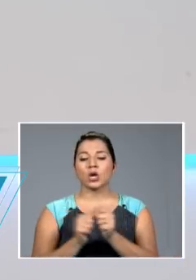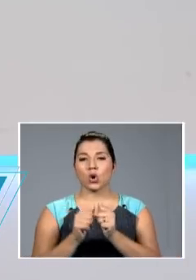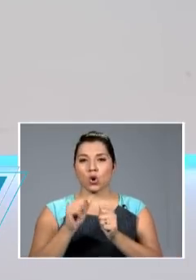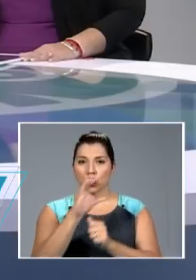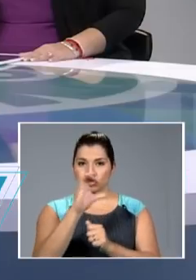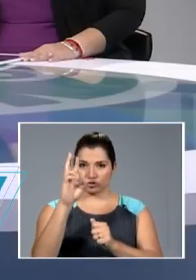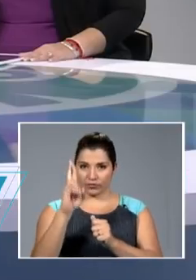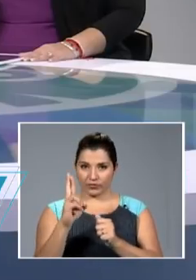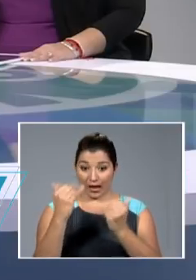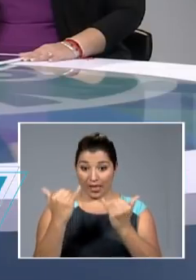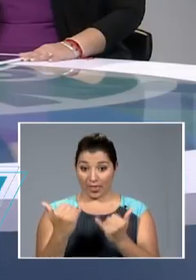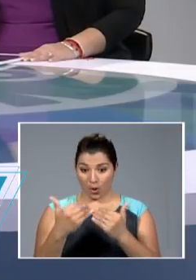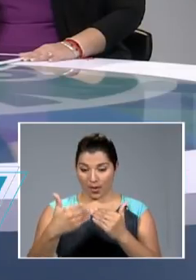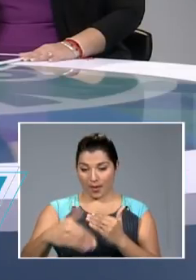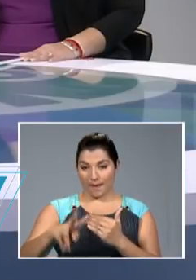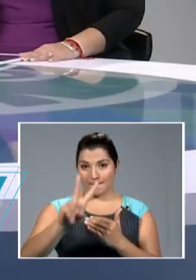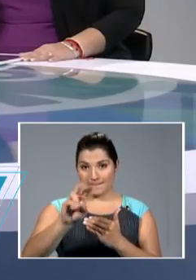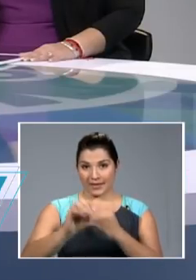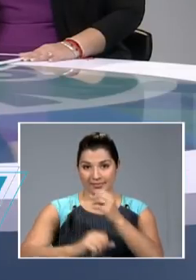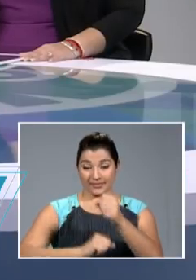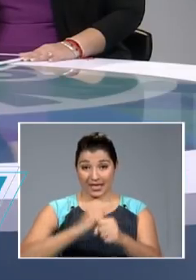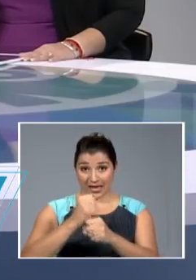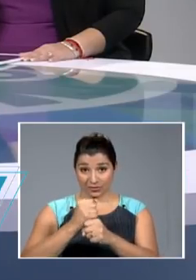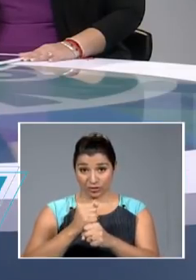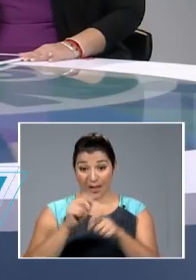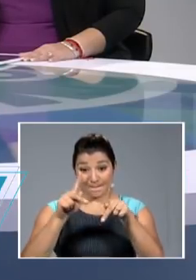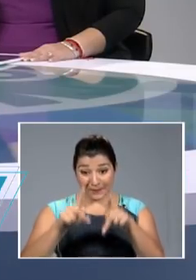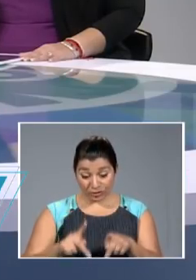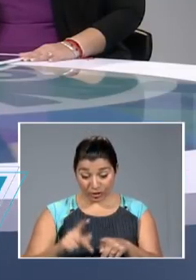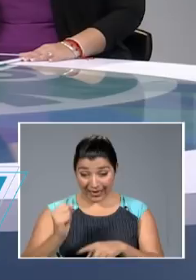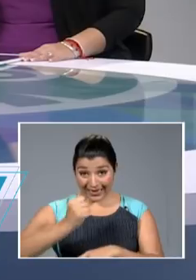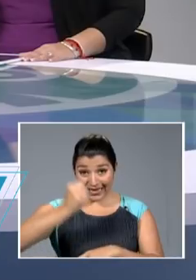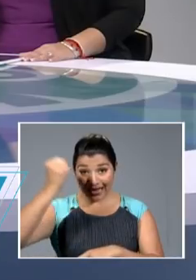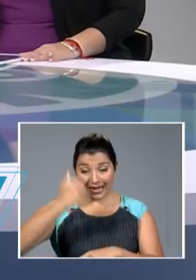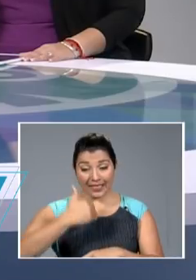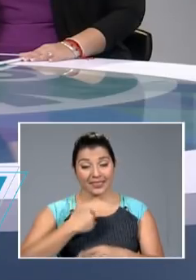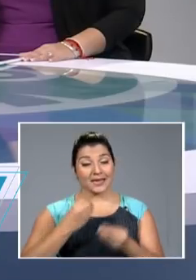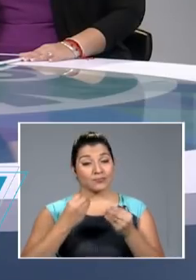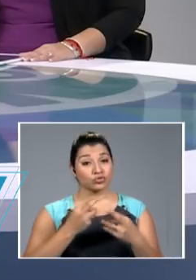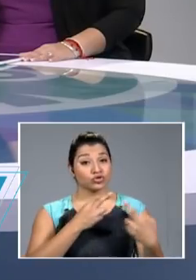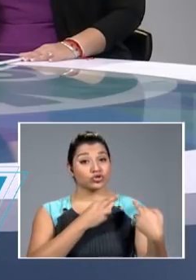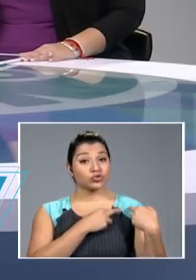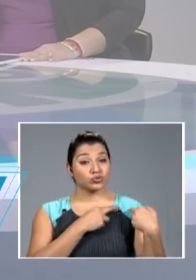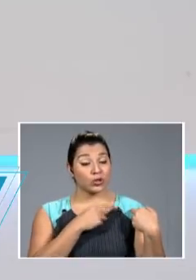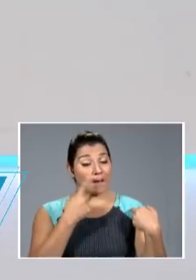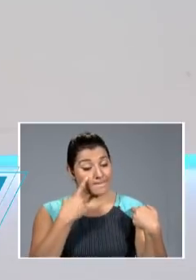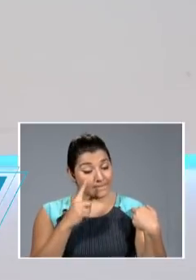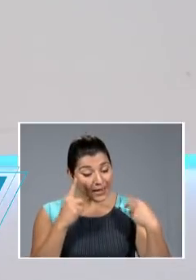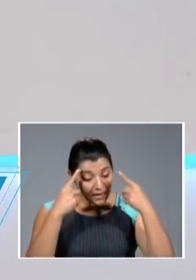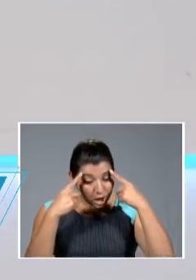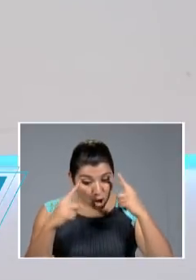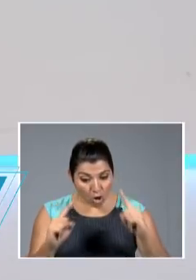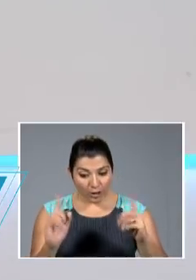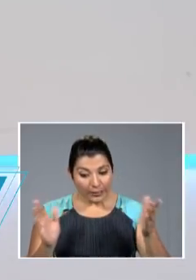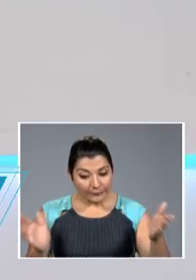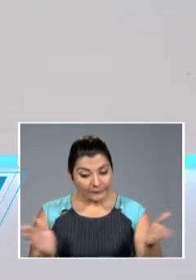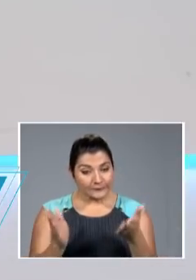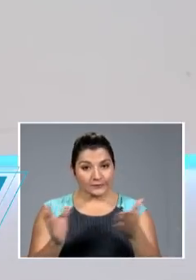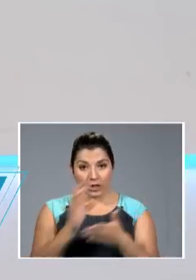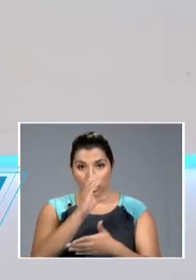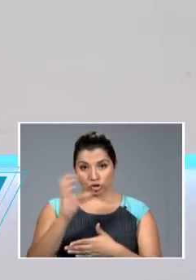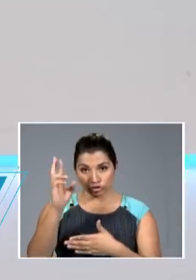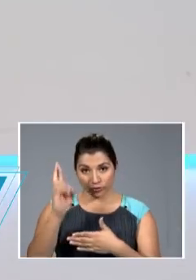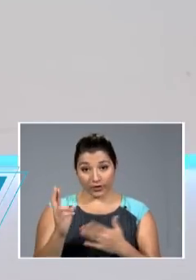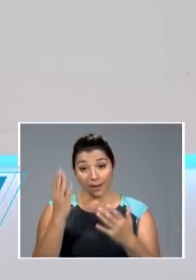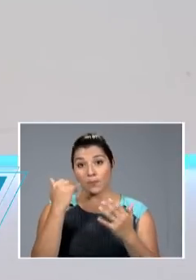Quien llegue al gobierno tendrá una responsabilidad extraordinaria para sacar adelante este país, porque los tiempos globales